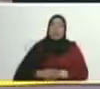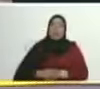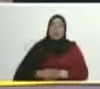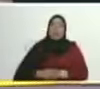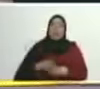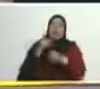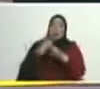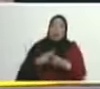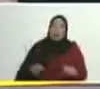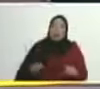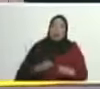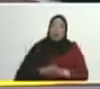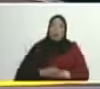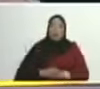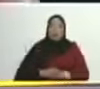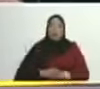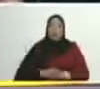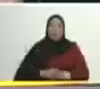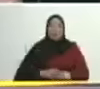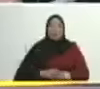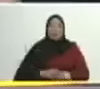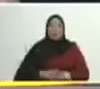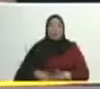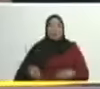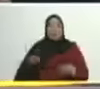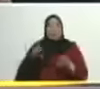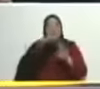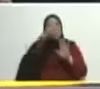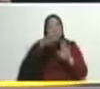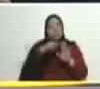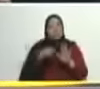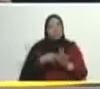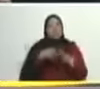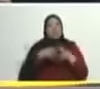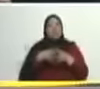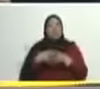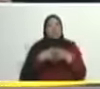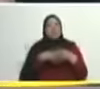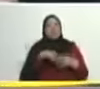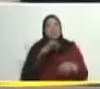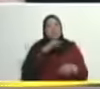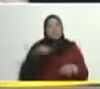pero los instrumentos que tienen los imperialistas